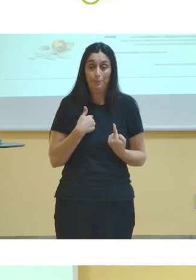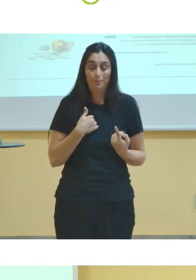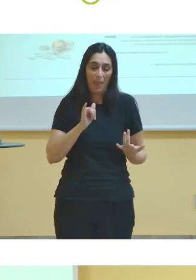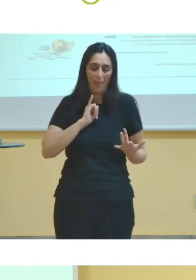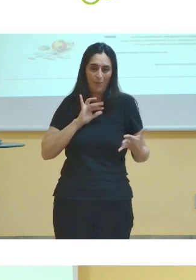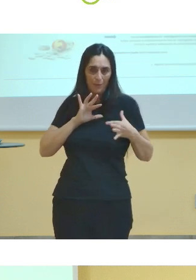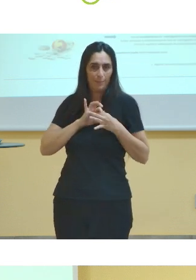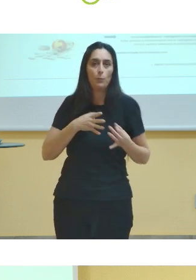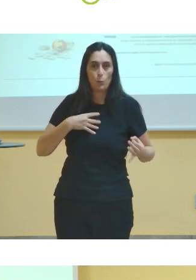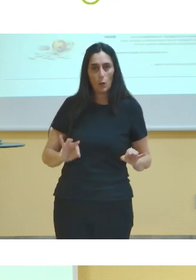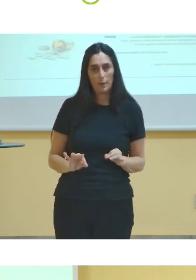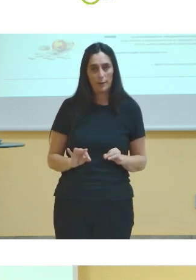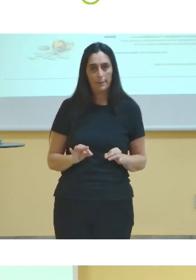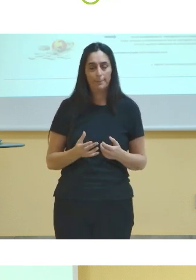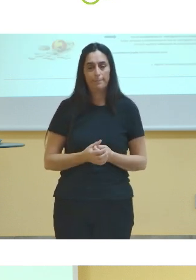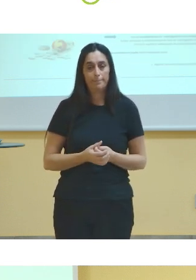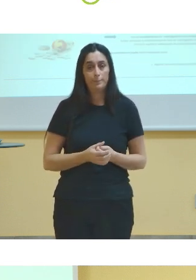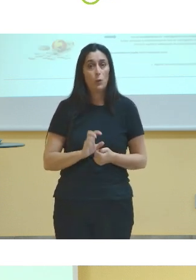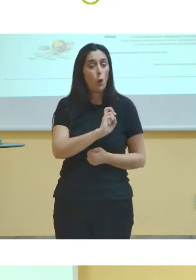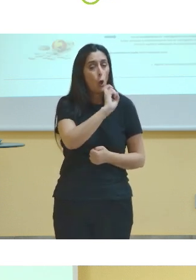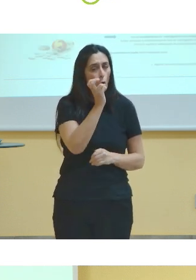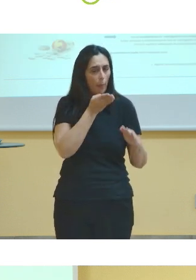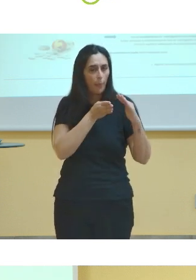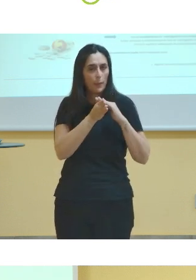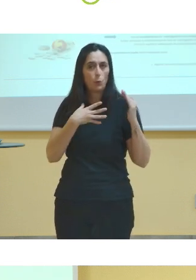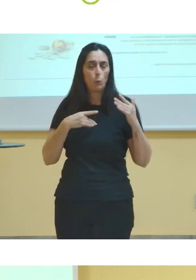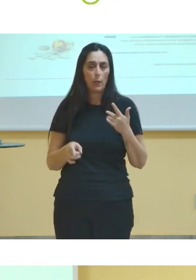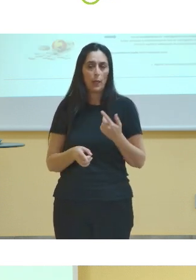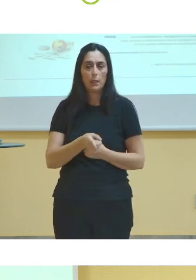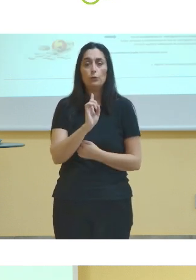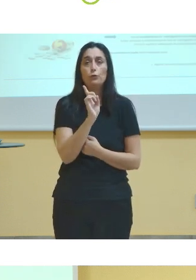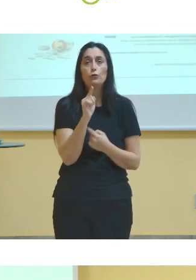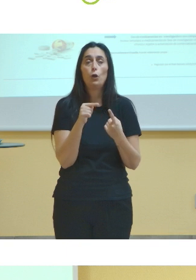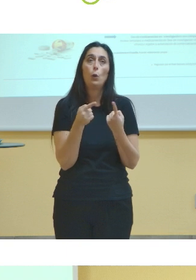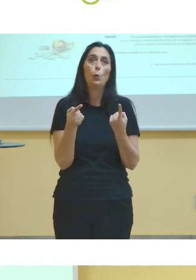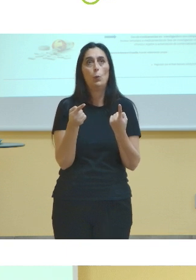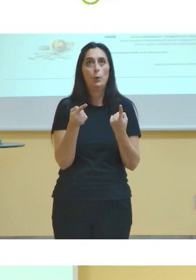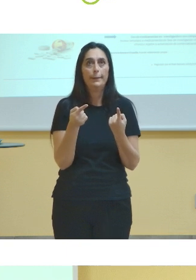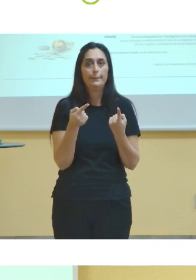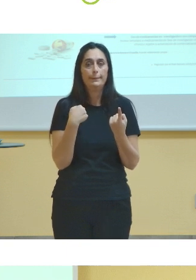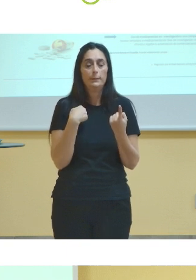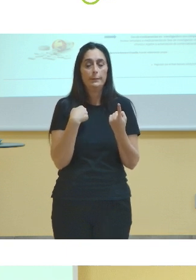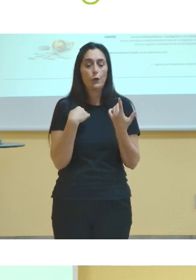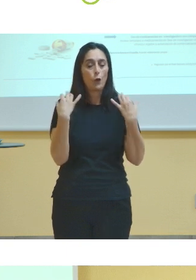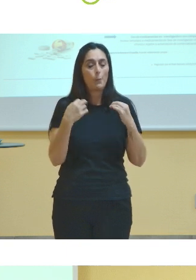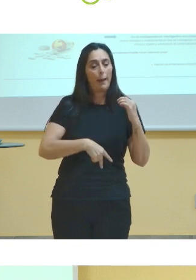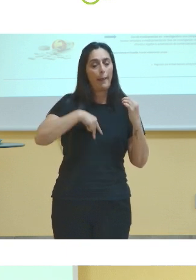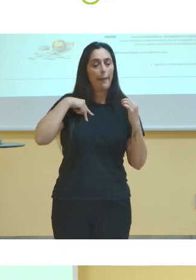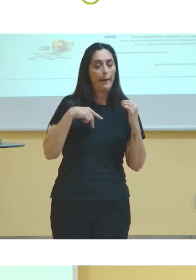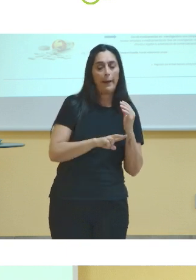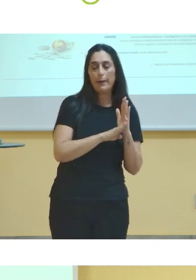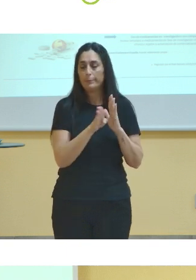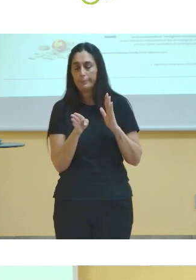identificarnos, ¿no? Y también otro tipo de accesos, no solamente esta vía, digamos, más estándar, sino que luego